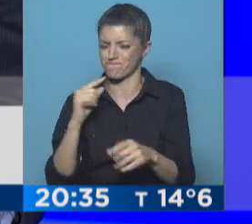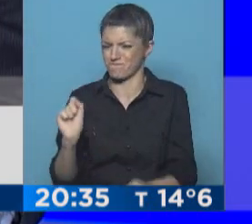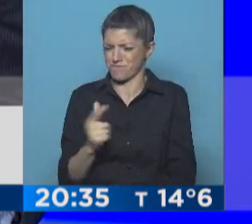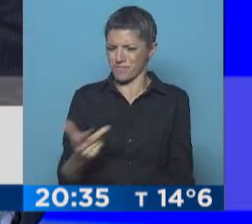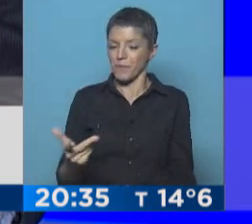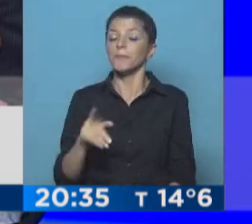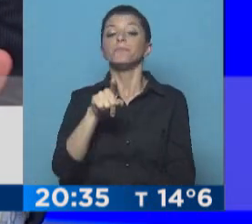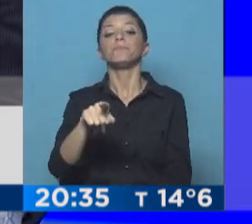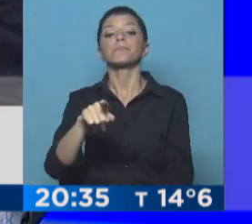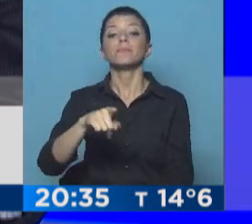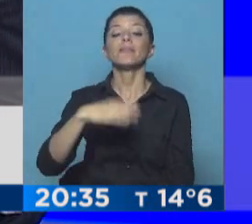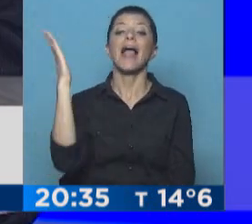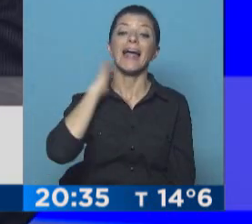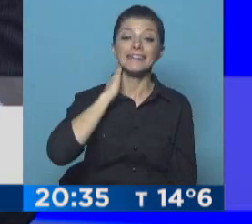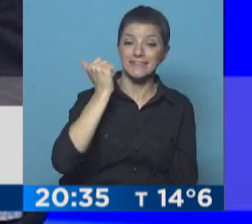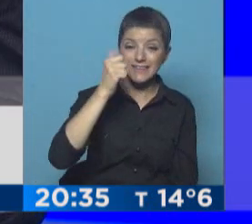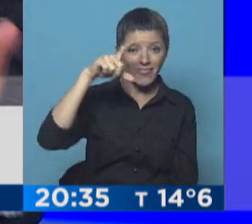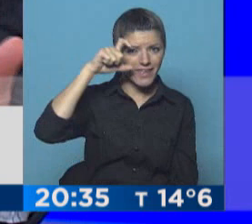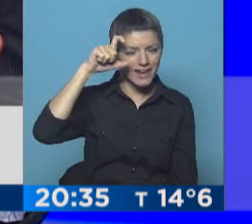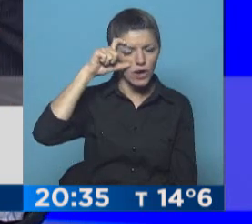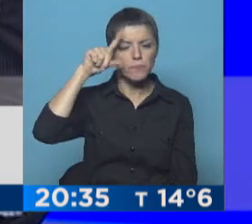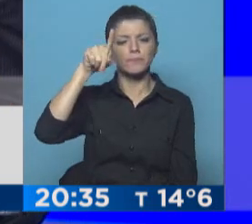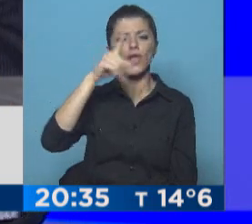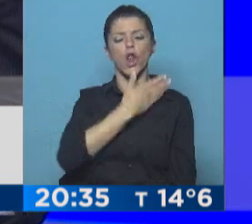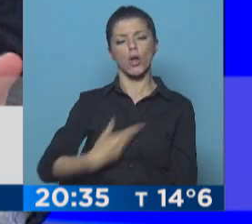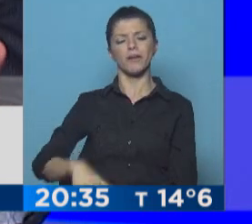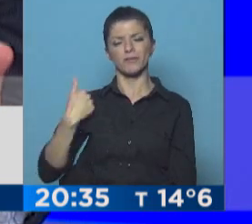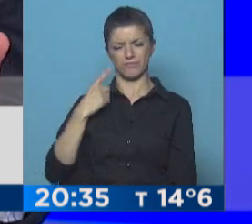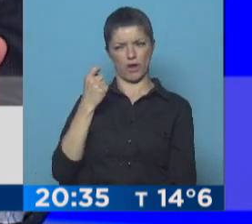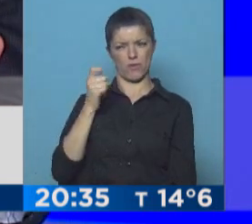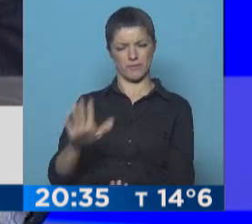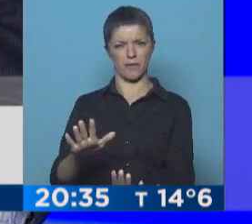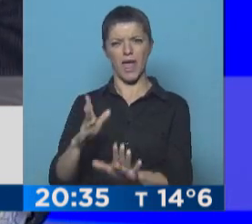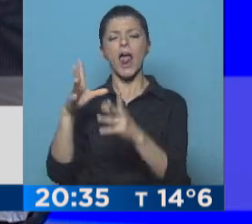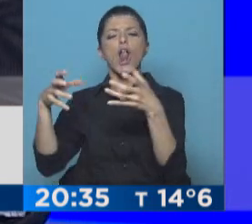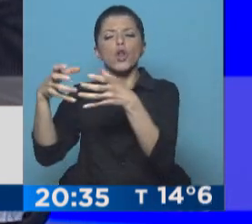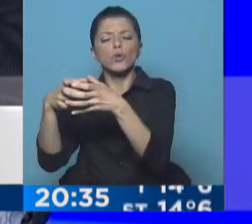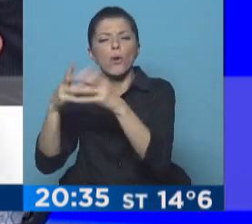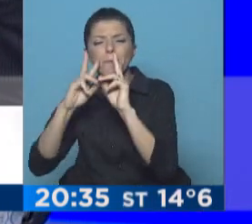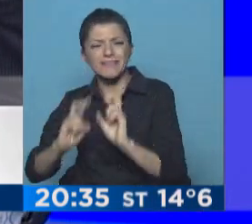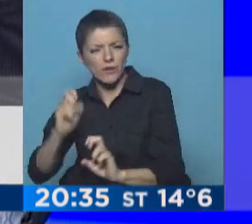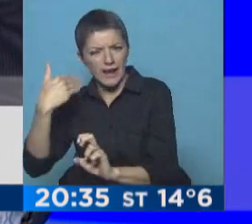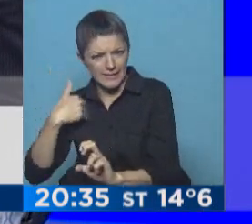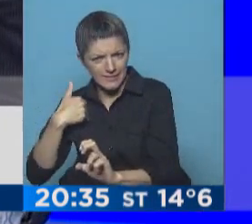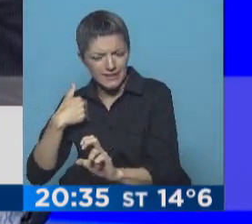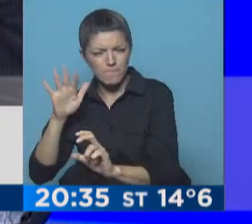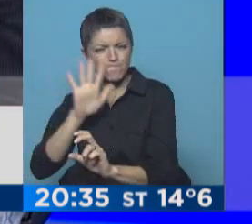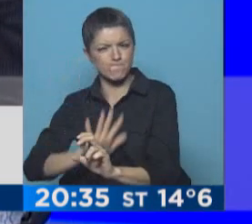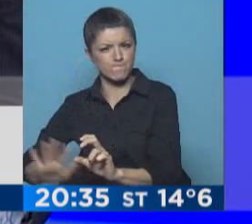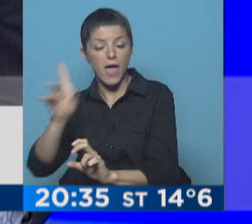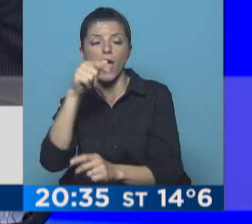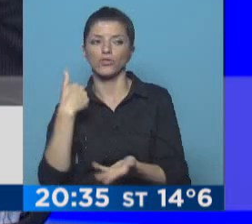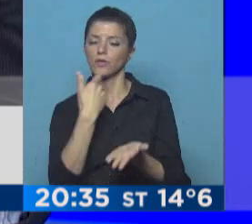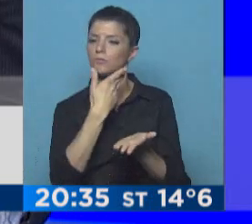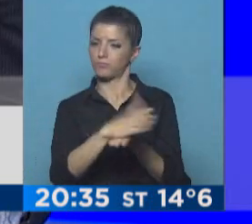de enero el gobierno se da cuenta que hay una operación donde están interviniendo servicio de inteligencia Y lo echa a este